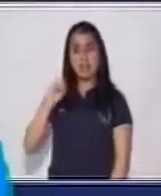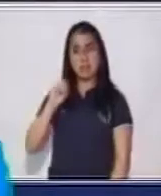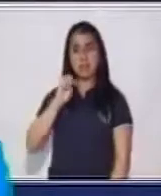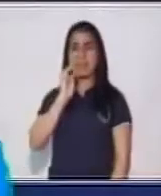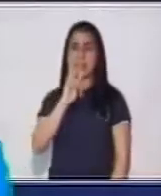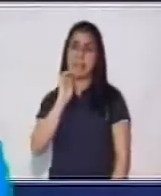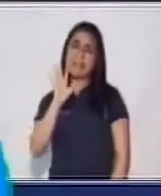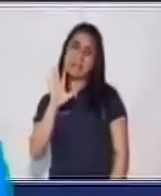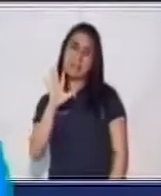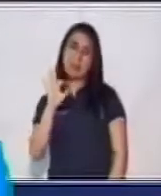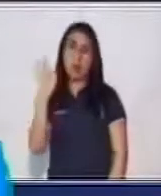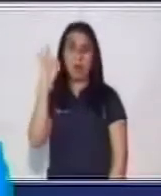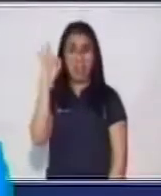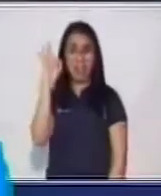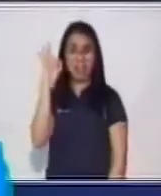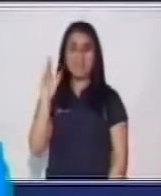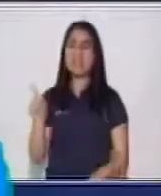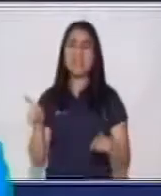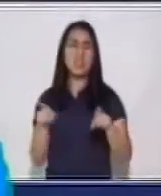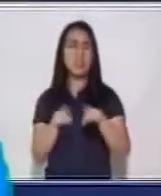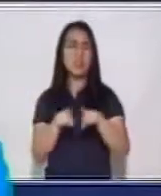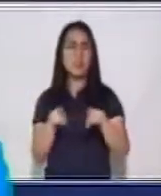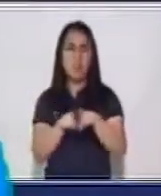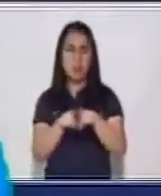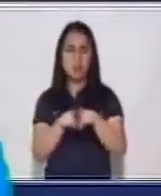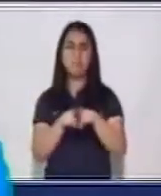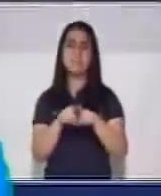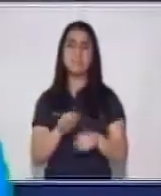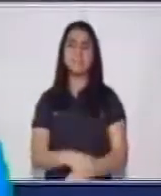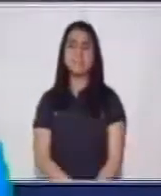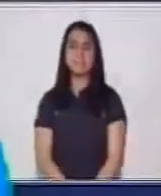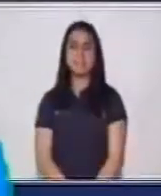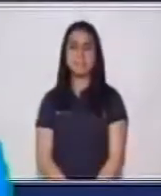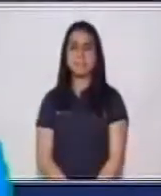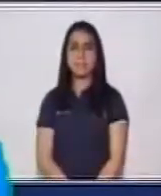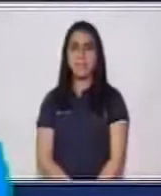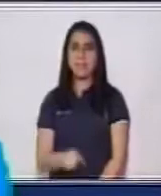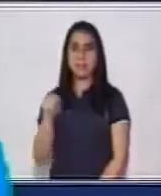es igual al lado opuesto dividido hipotenusa.